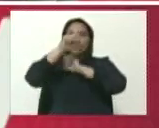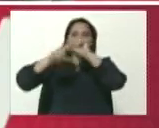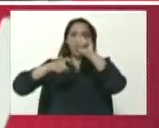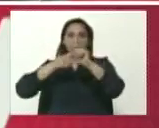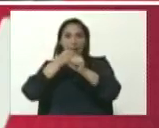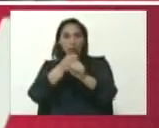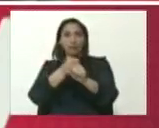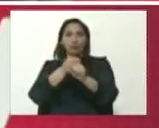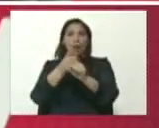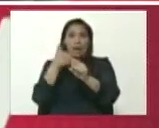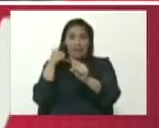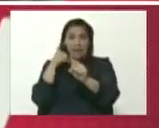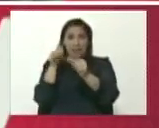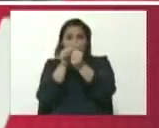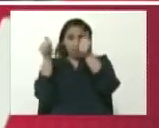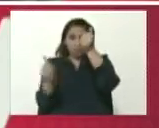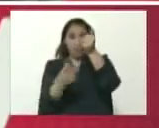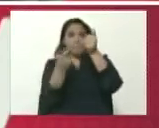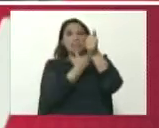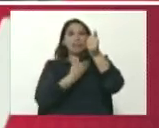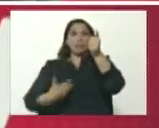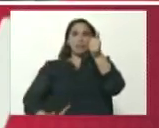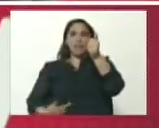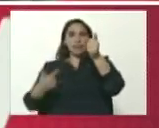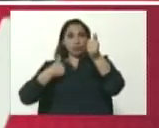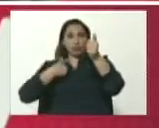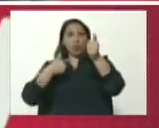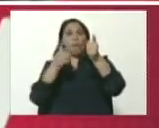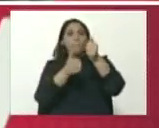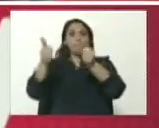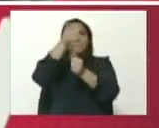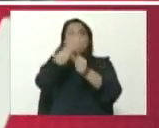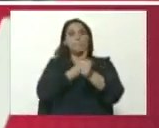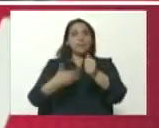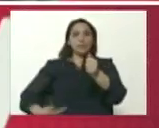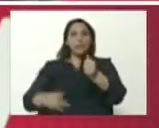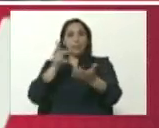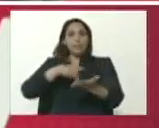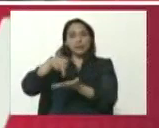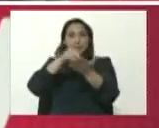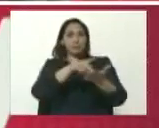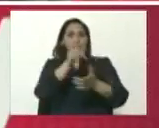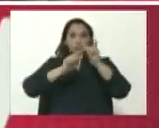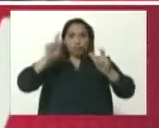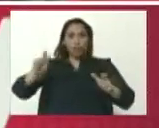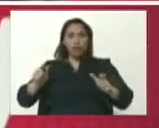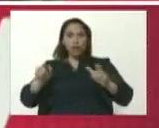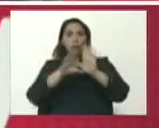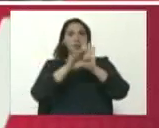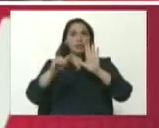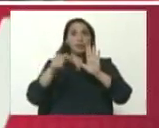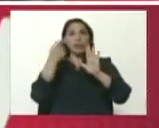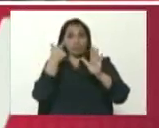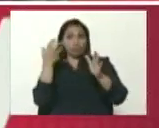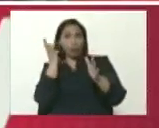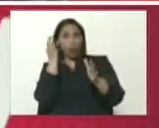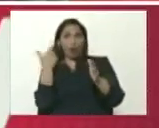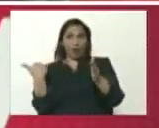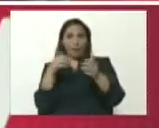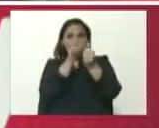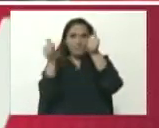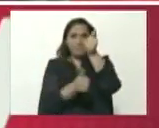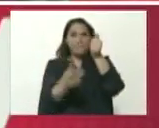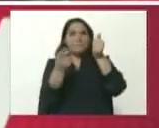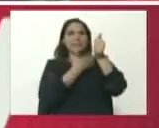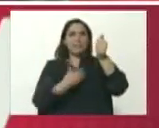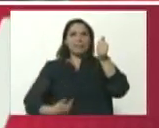mi vicepresidenta, yo era presidente de la Comisión de Participación Ciudadana de la constituyente, y Mirna Víez era la